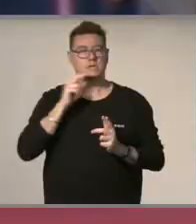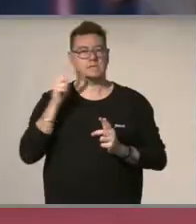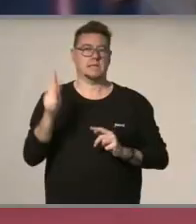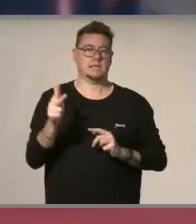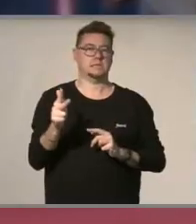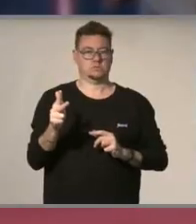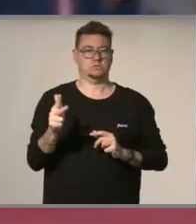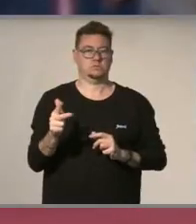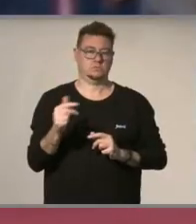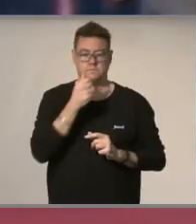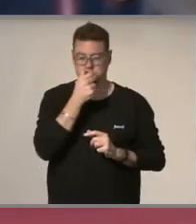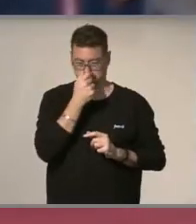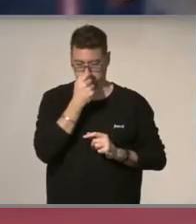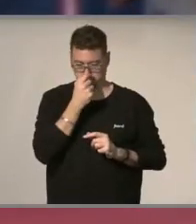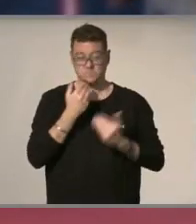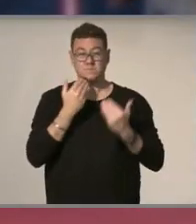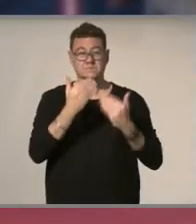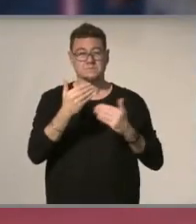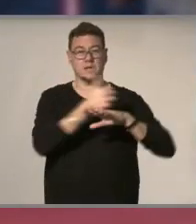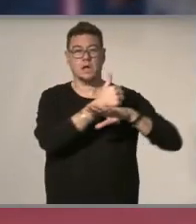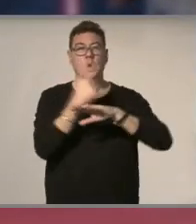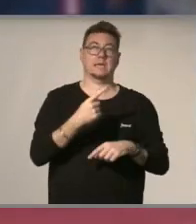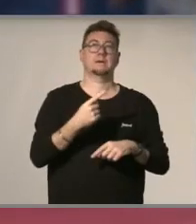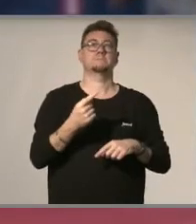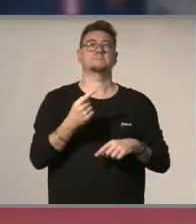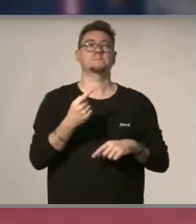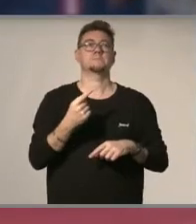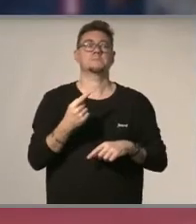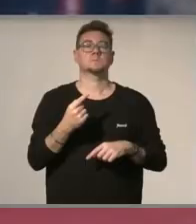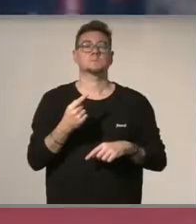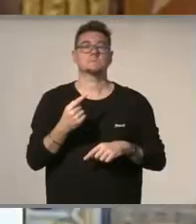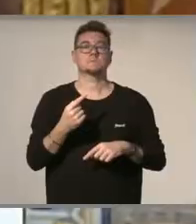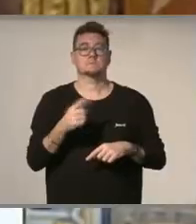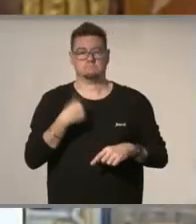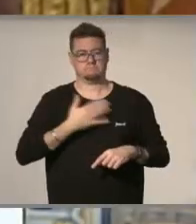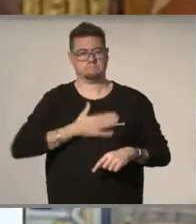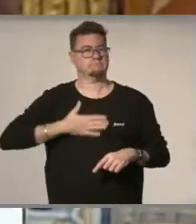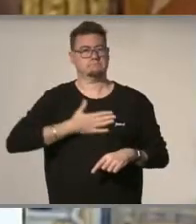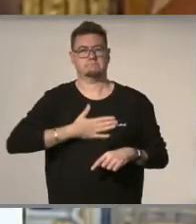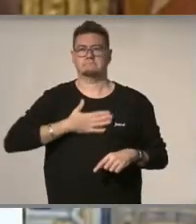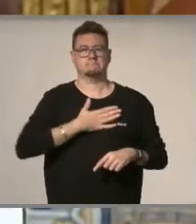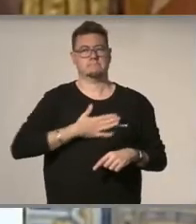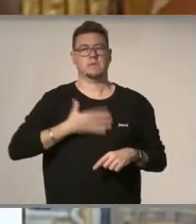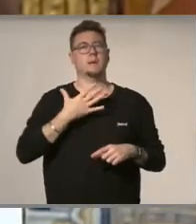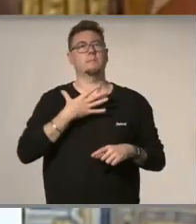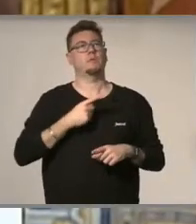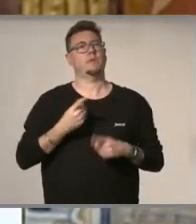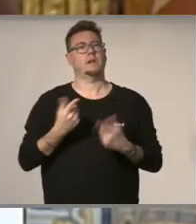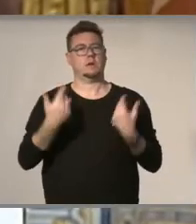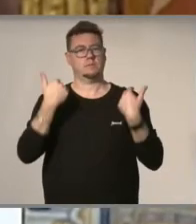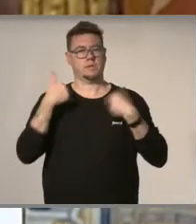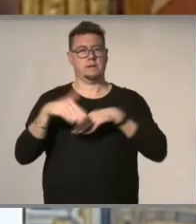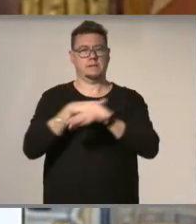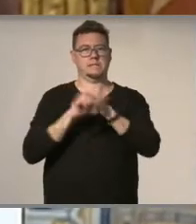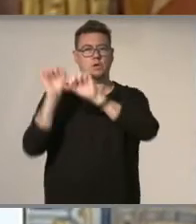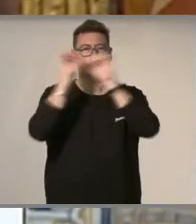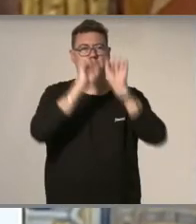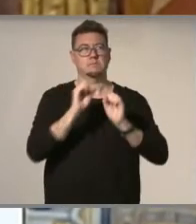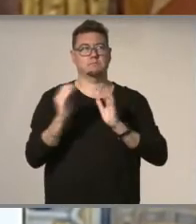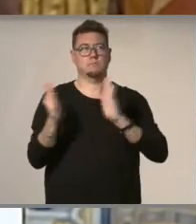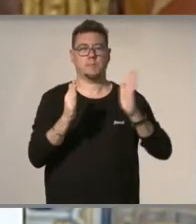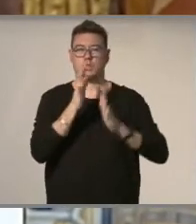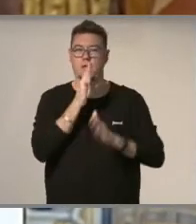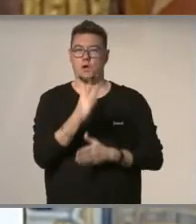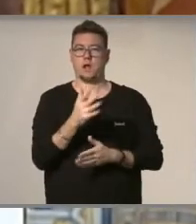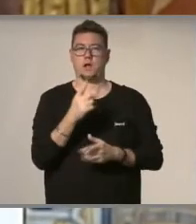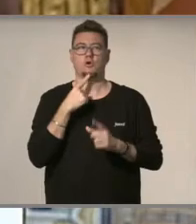derechos. Gracias al jurado, como decía antes, el honor y la satisfacción de poder ser ministra de Defensa en un momento como esto,